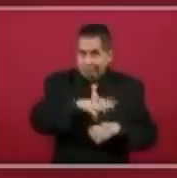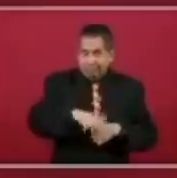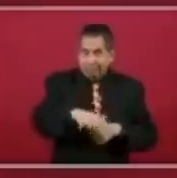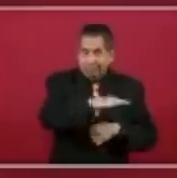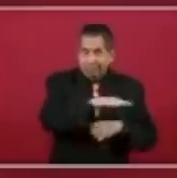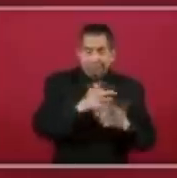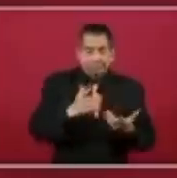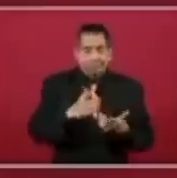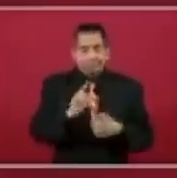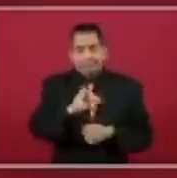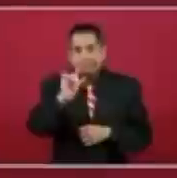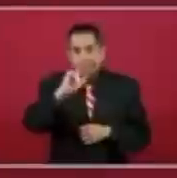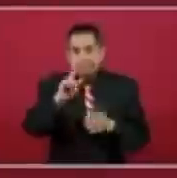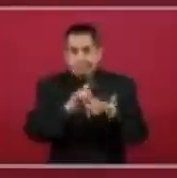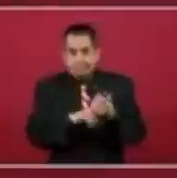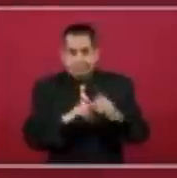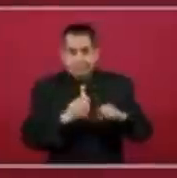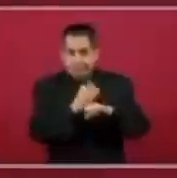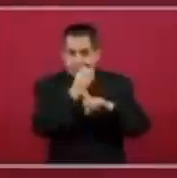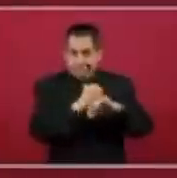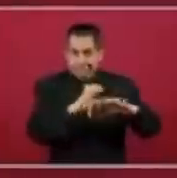porque son las autoridades,